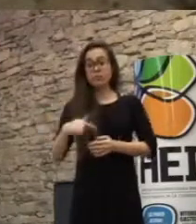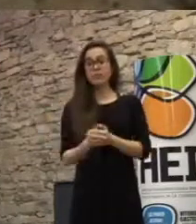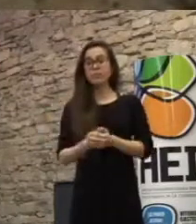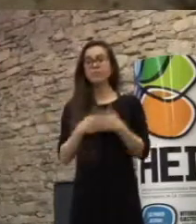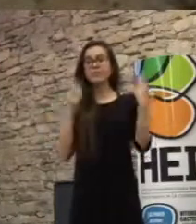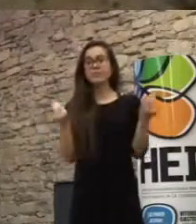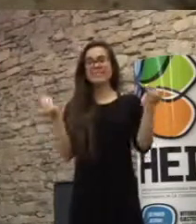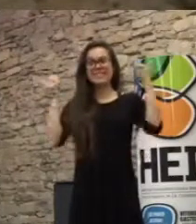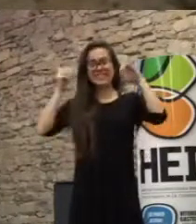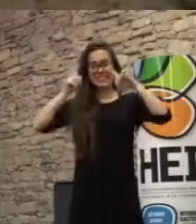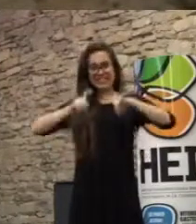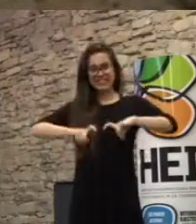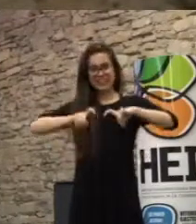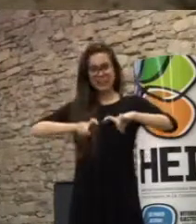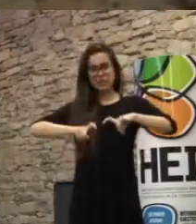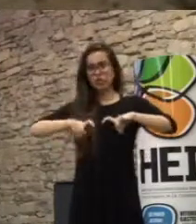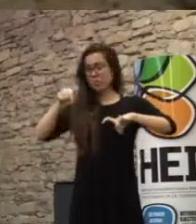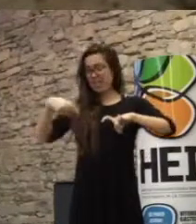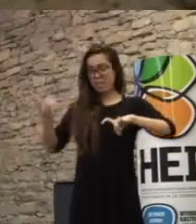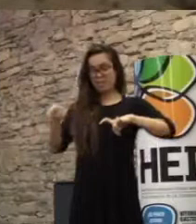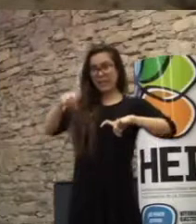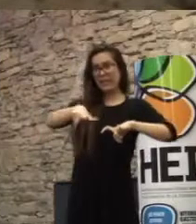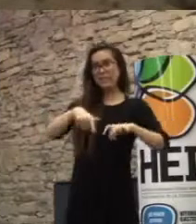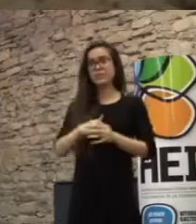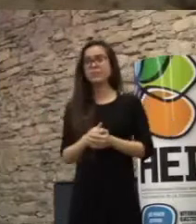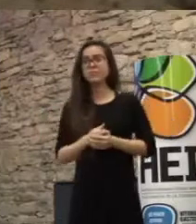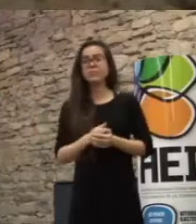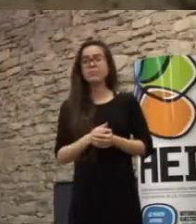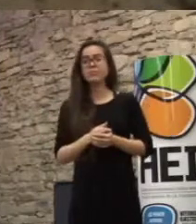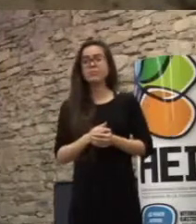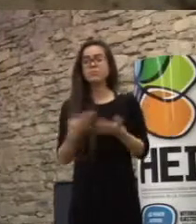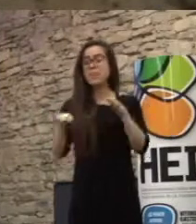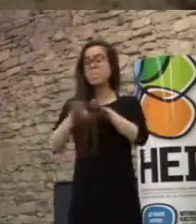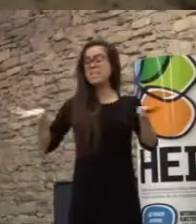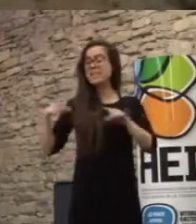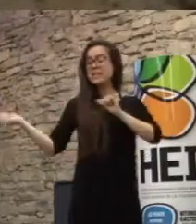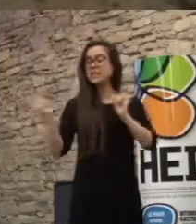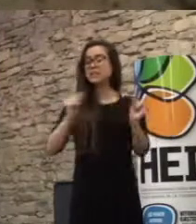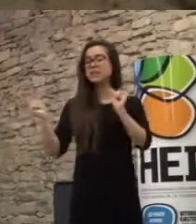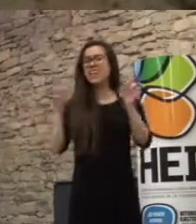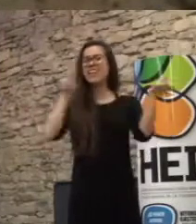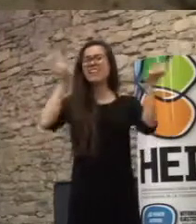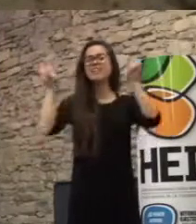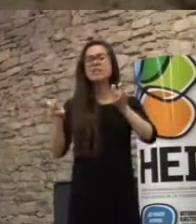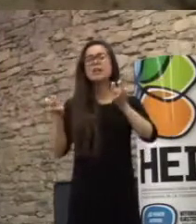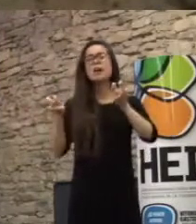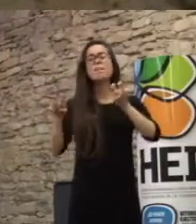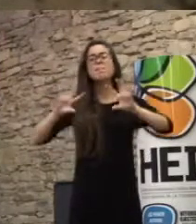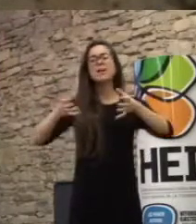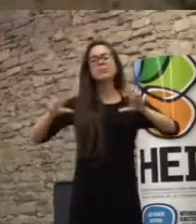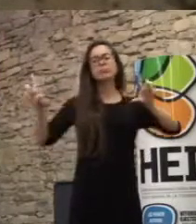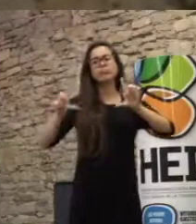sesión tipo plenario como esta que versarán será una mesa redonda sobre los medios de comunicación